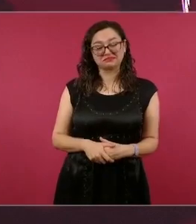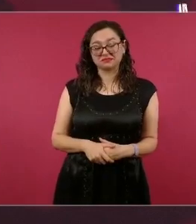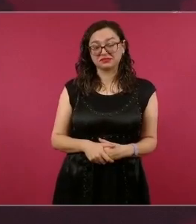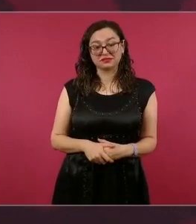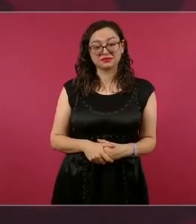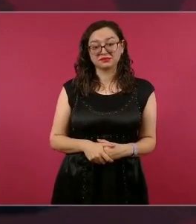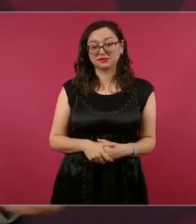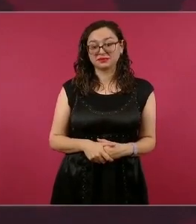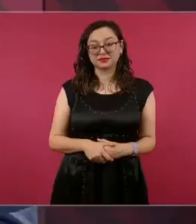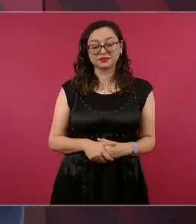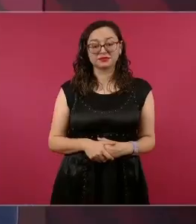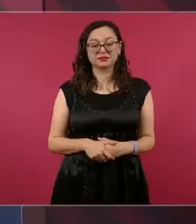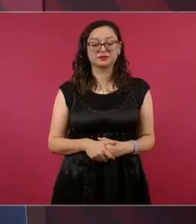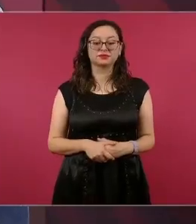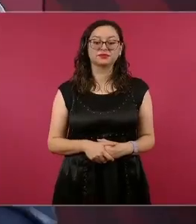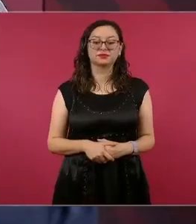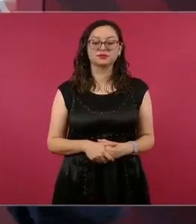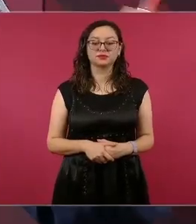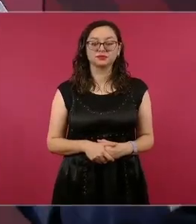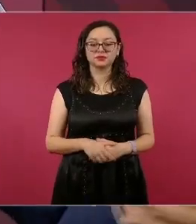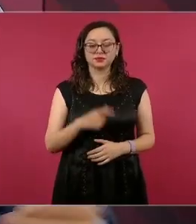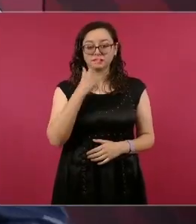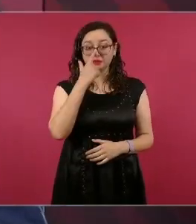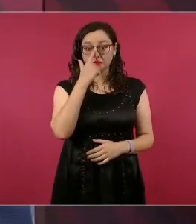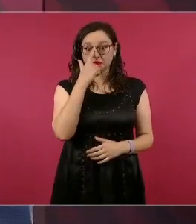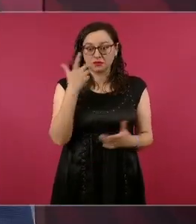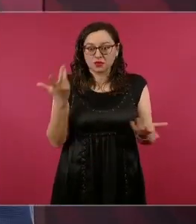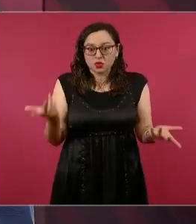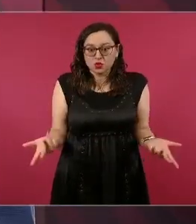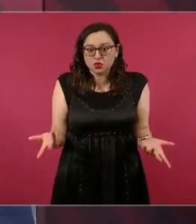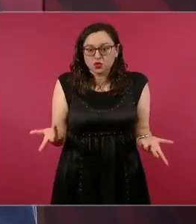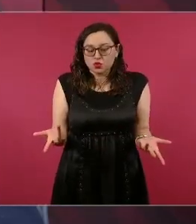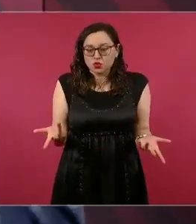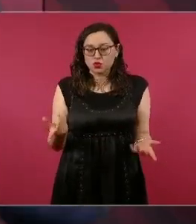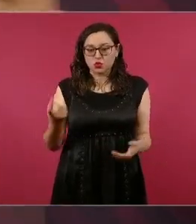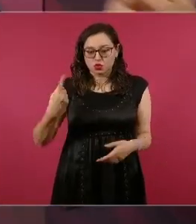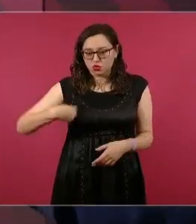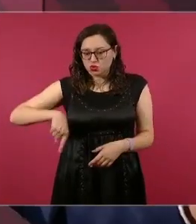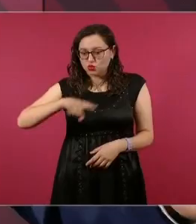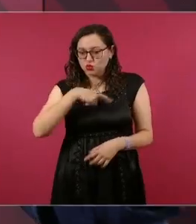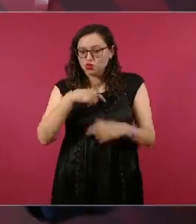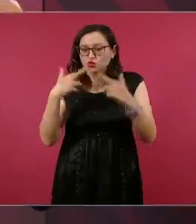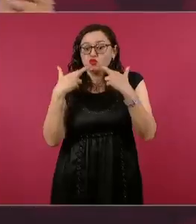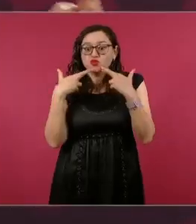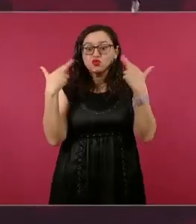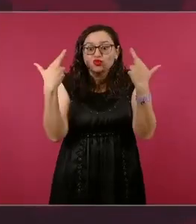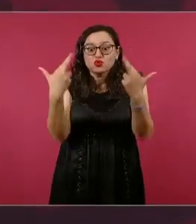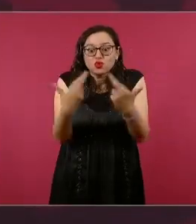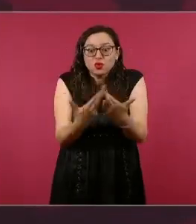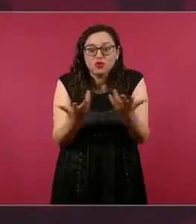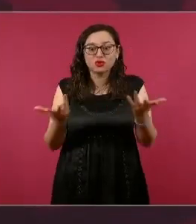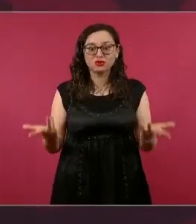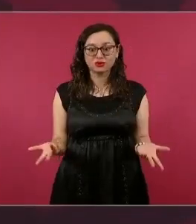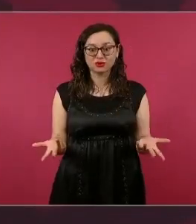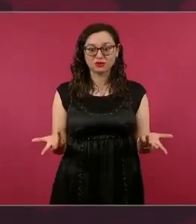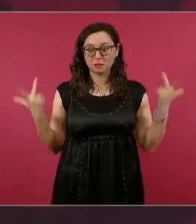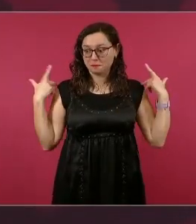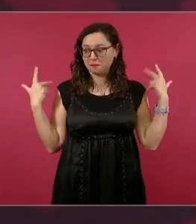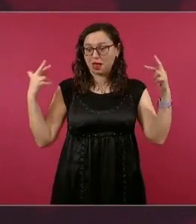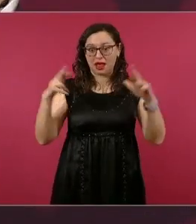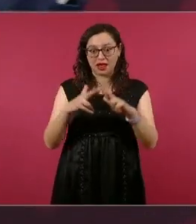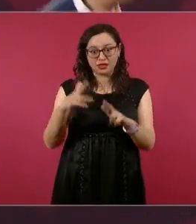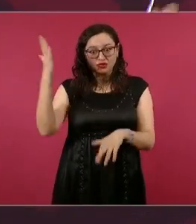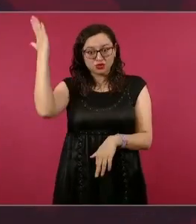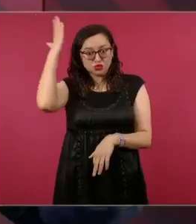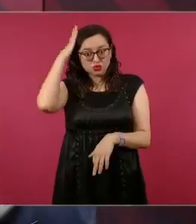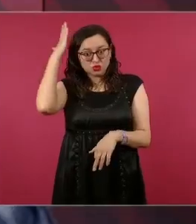Acababa yo de decirles, teníamos una reunión muy buena con los dirigentes,